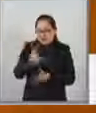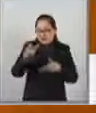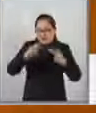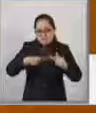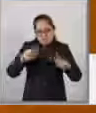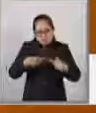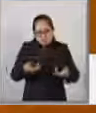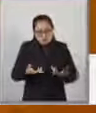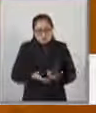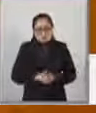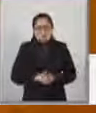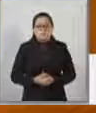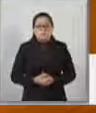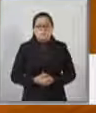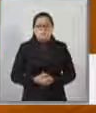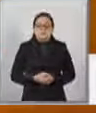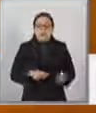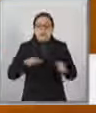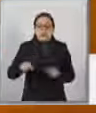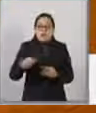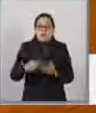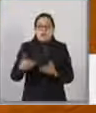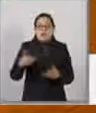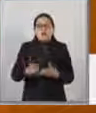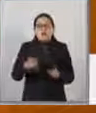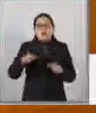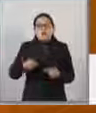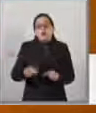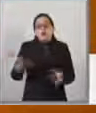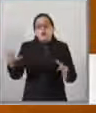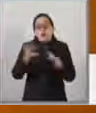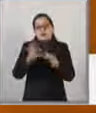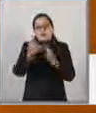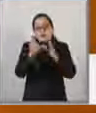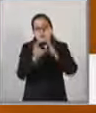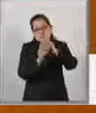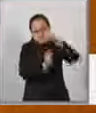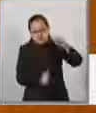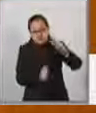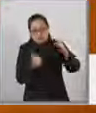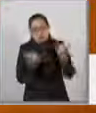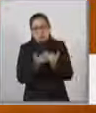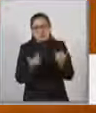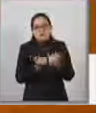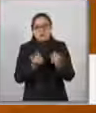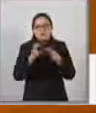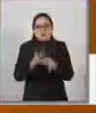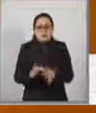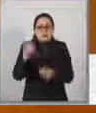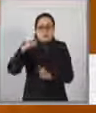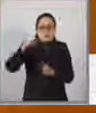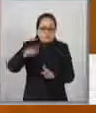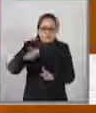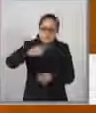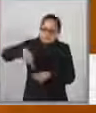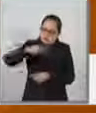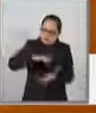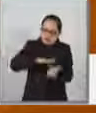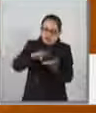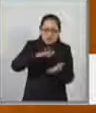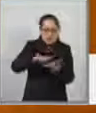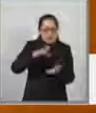este procedimiento enmarcado en la Constitución y en la propia ley de la Fiscalía, lo estaremos apoyando desde el